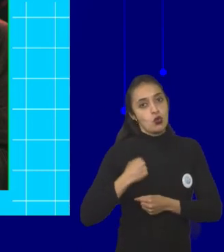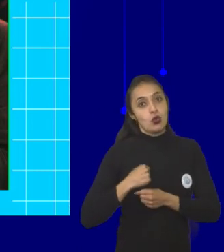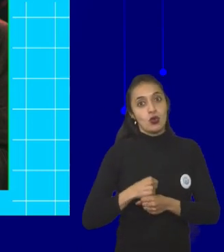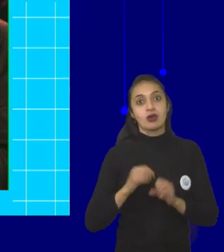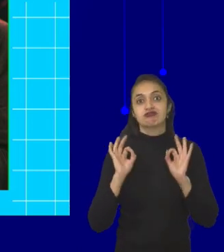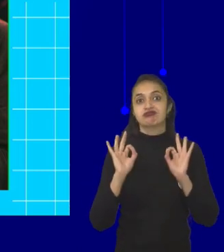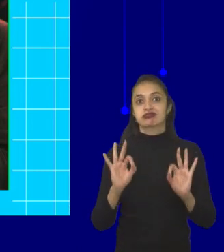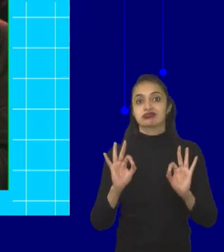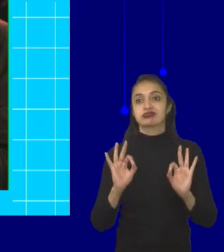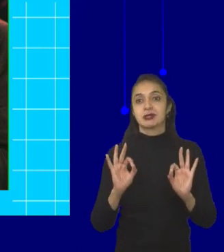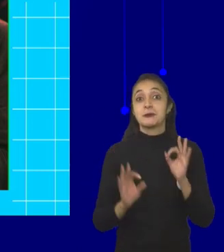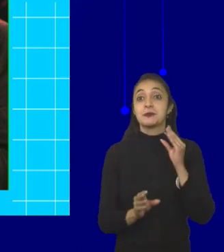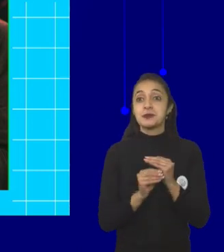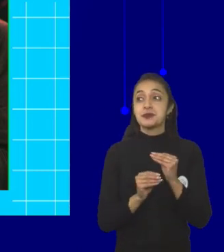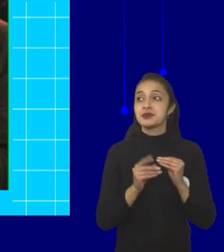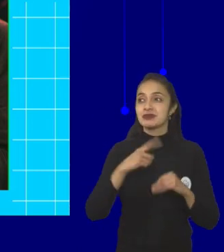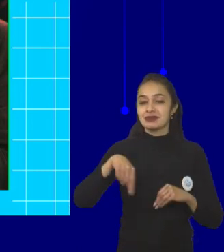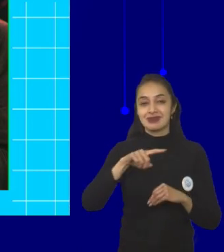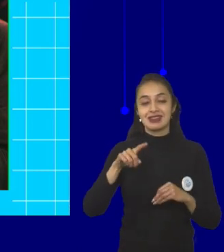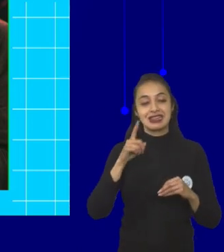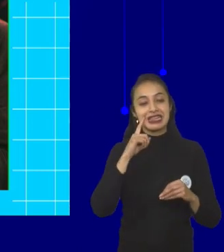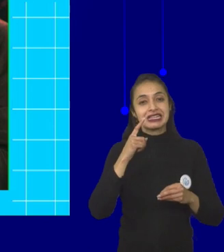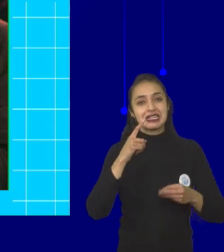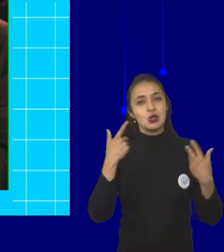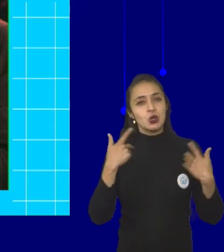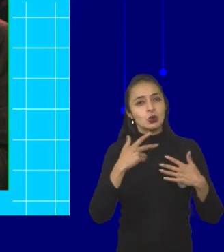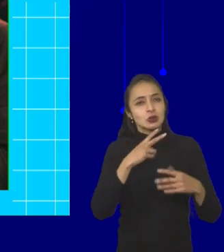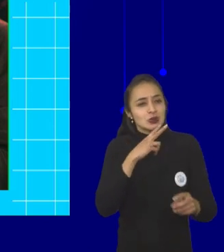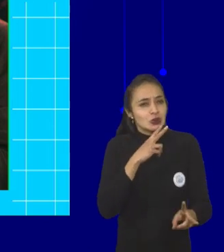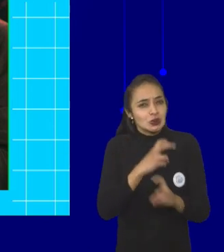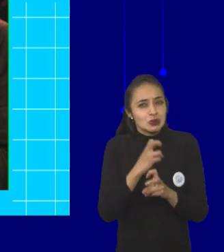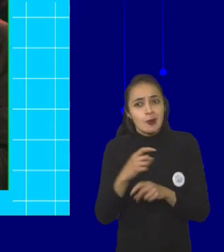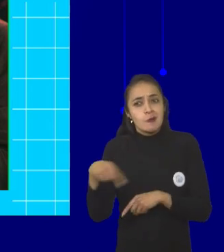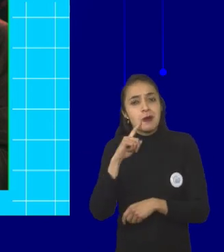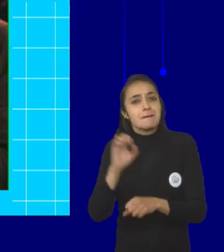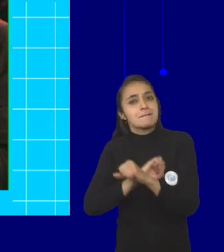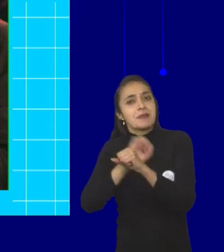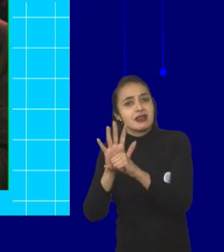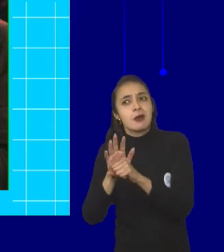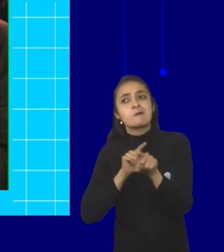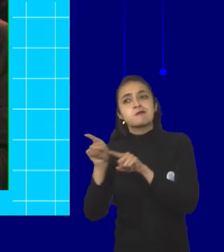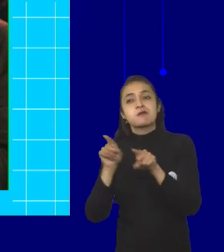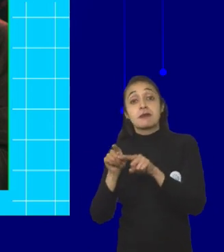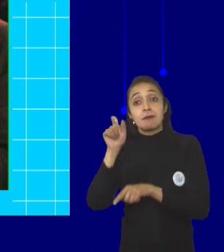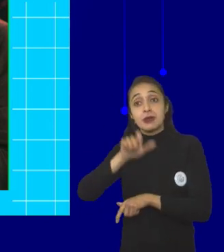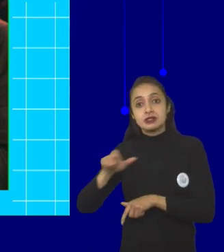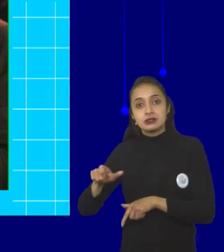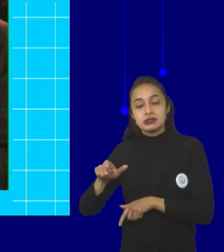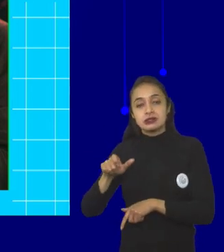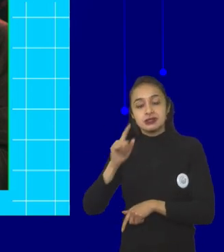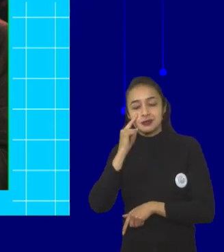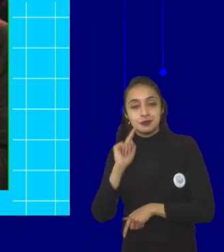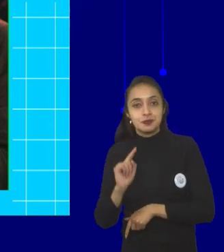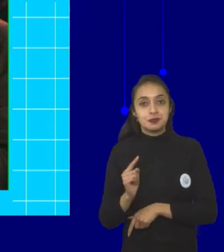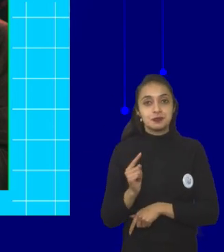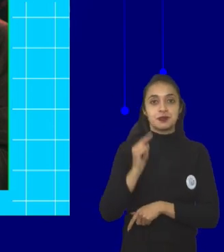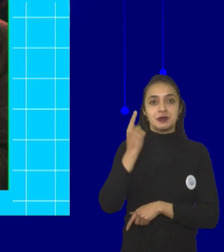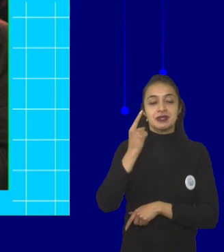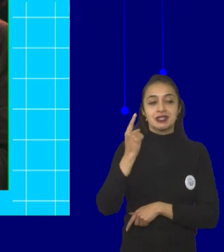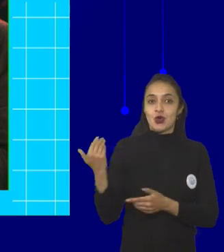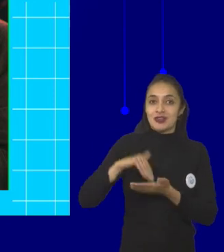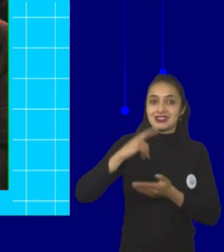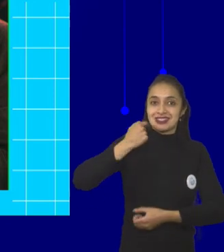fortuna que en medio del momento más duro de la pandemia, donde la gente por primera vez volvía otra vez a